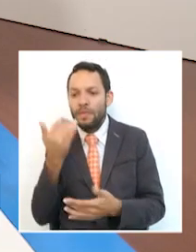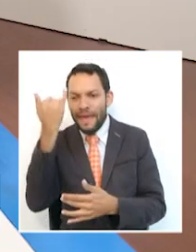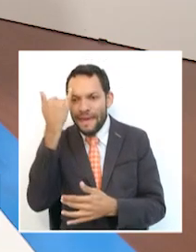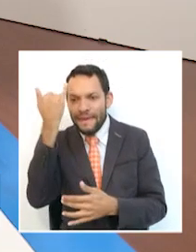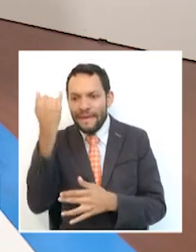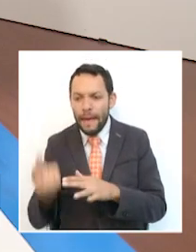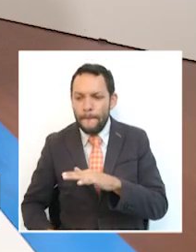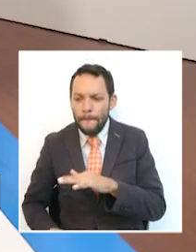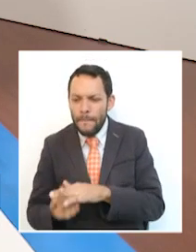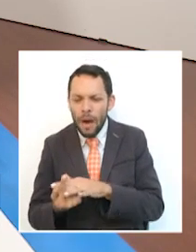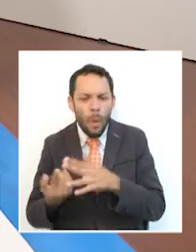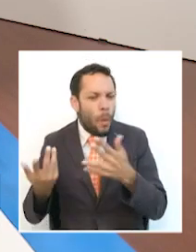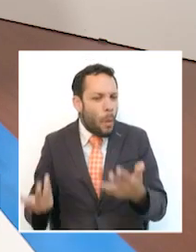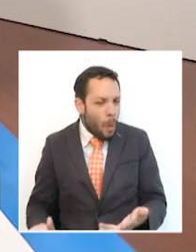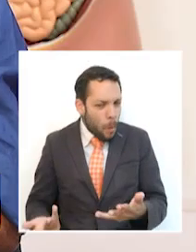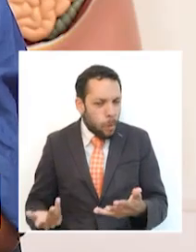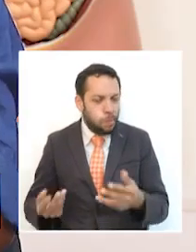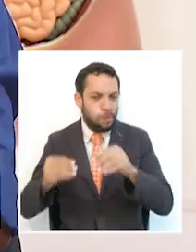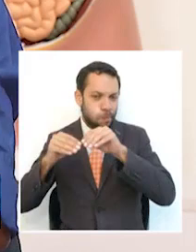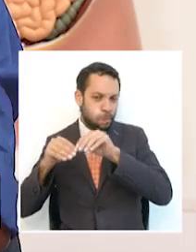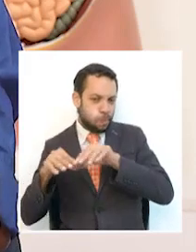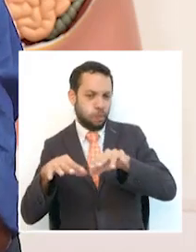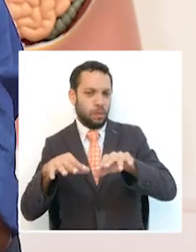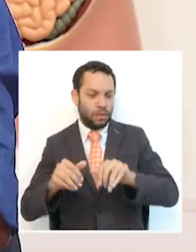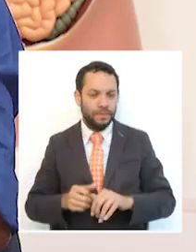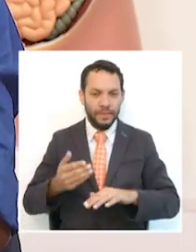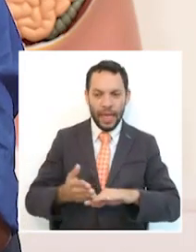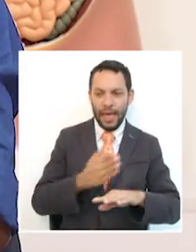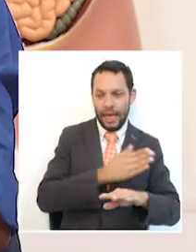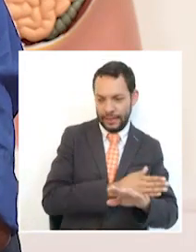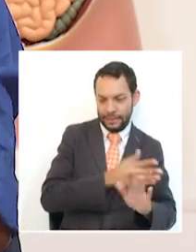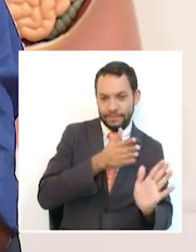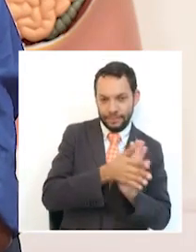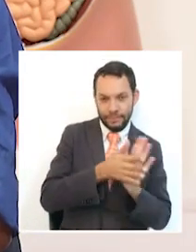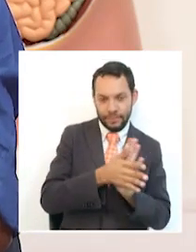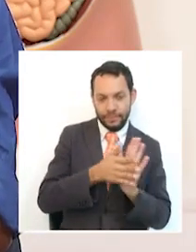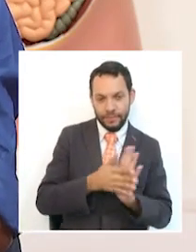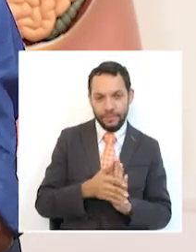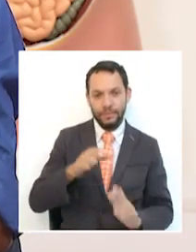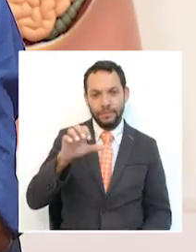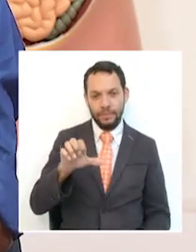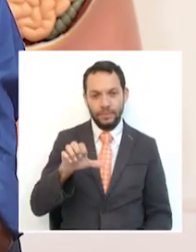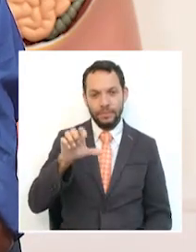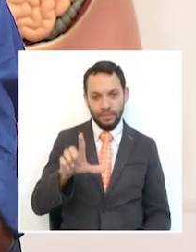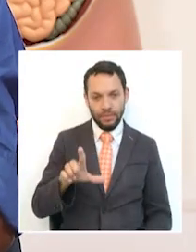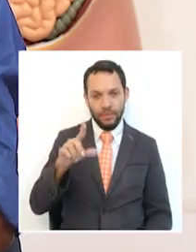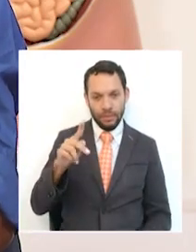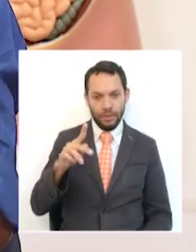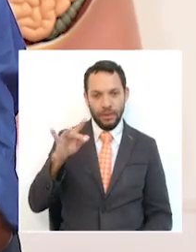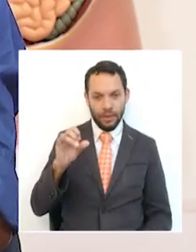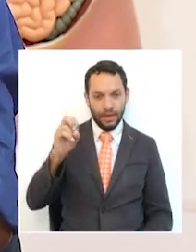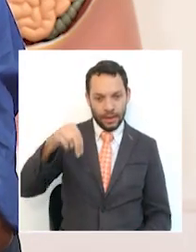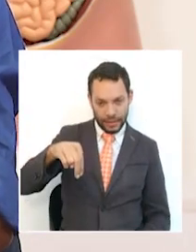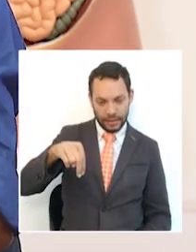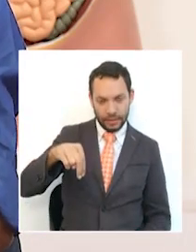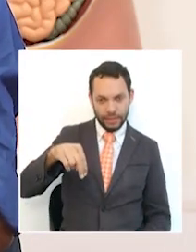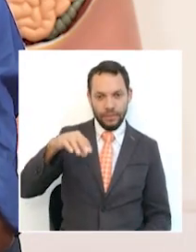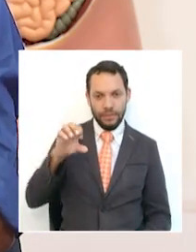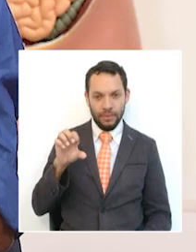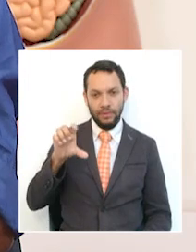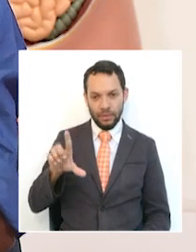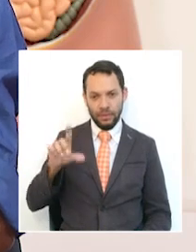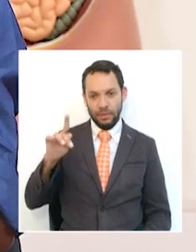todas estas cosas que hay lo importante ahora es primero como decía el doctor elkin patarroyo que tiene mucha fuerza